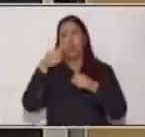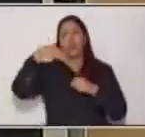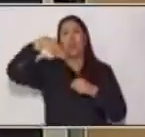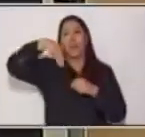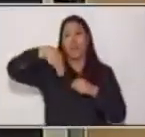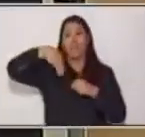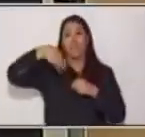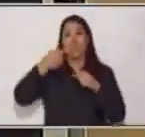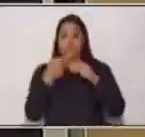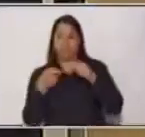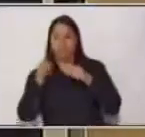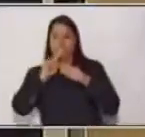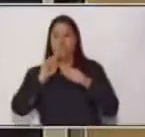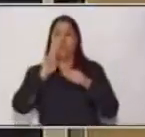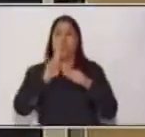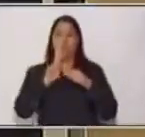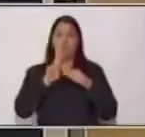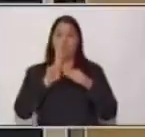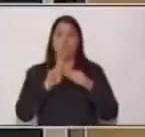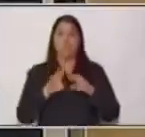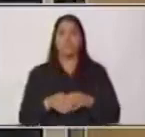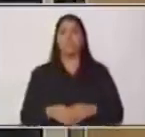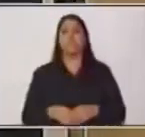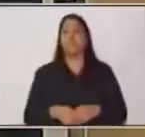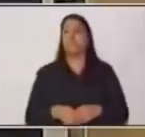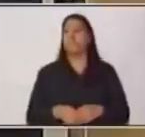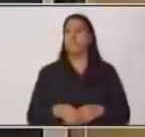al cuadrado, 3